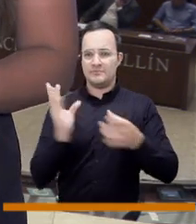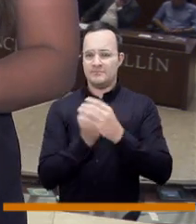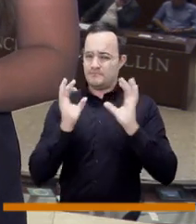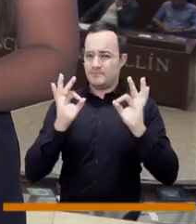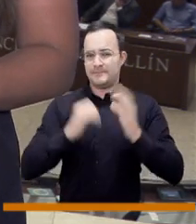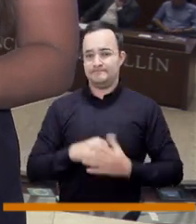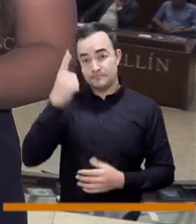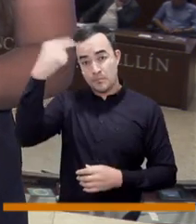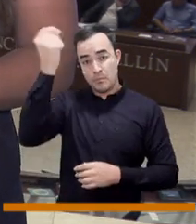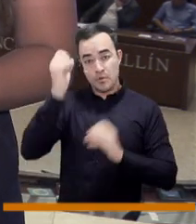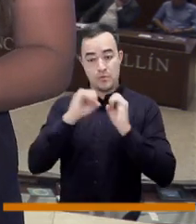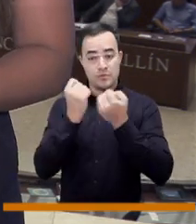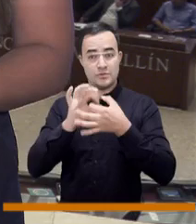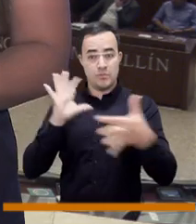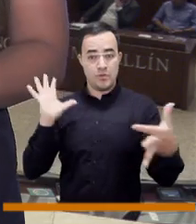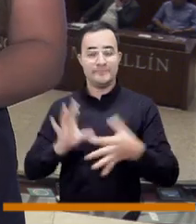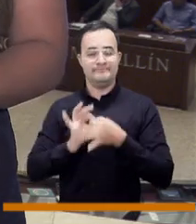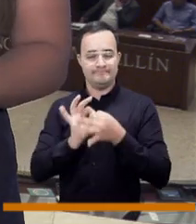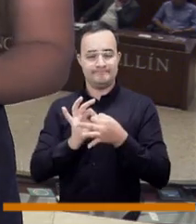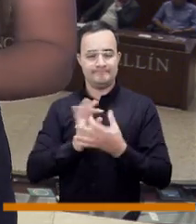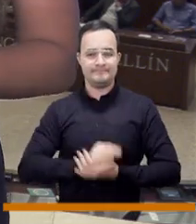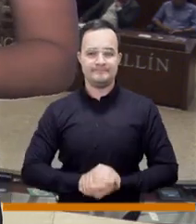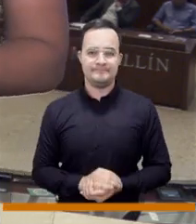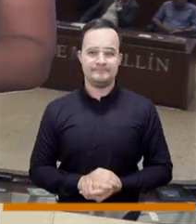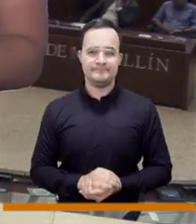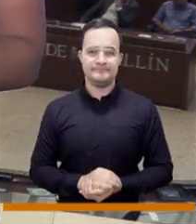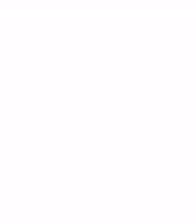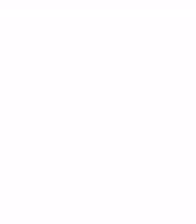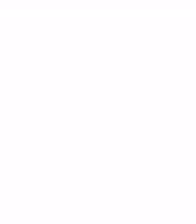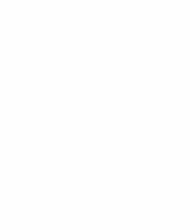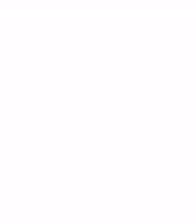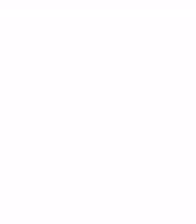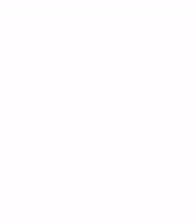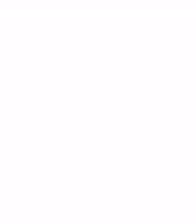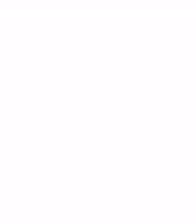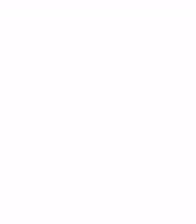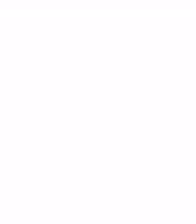sociedad porque el consejo somos tú y